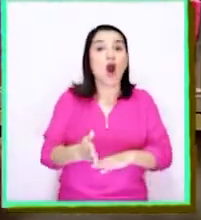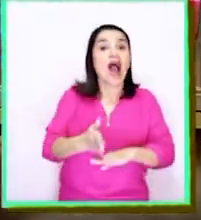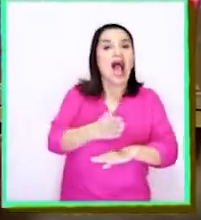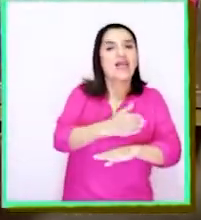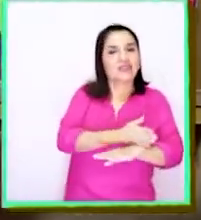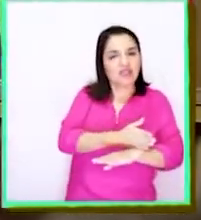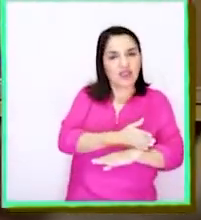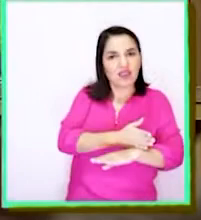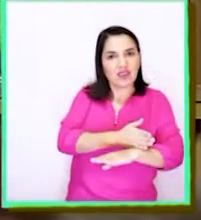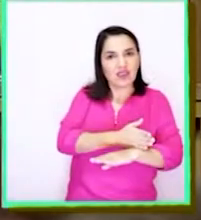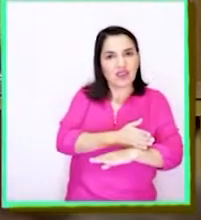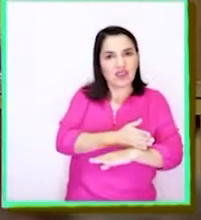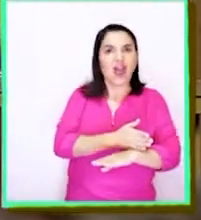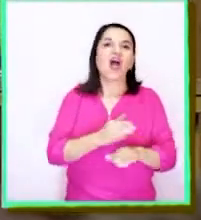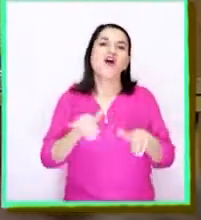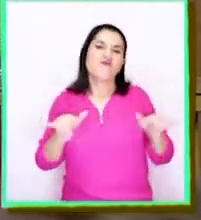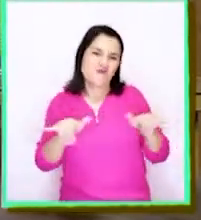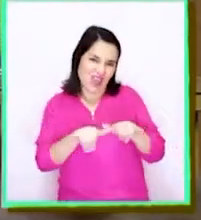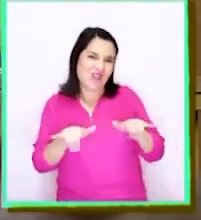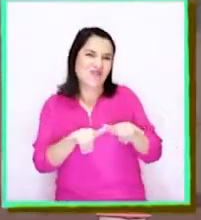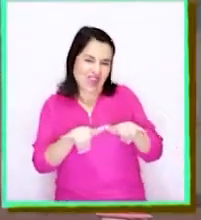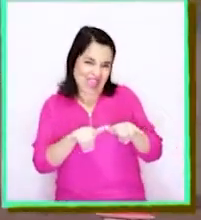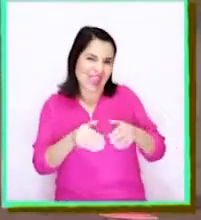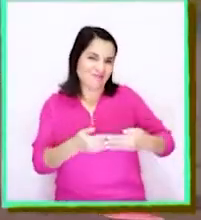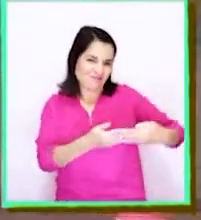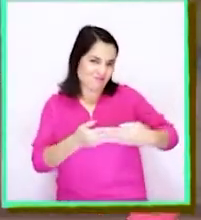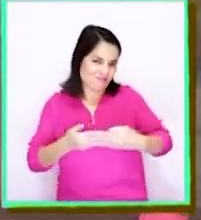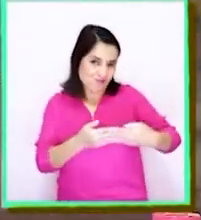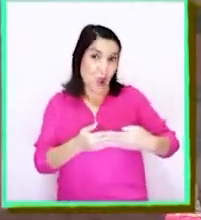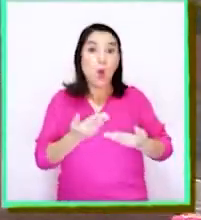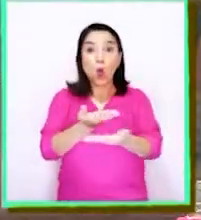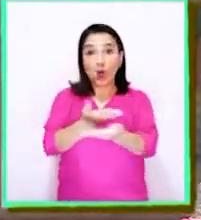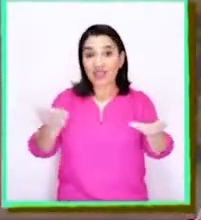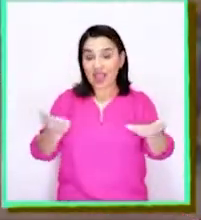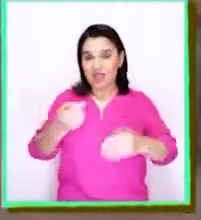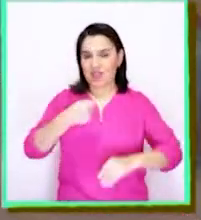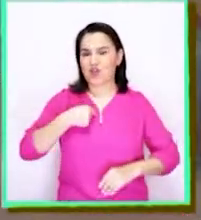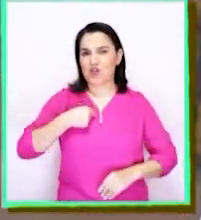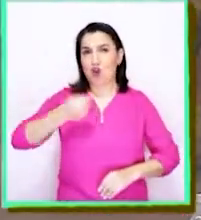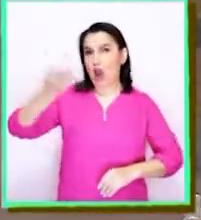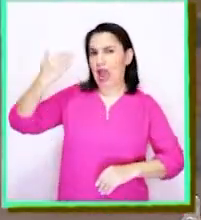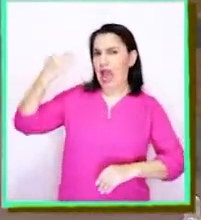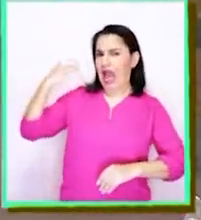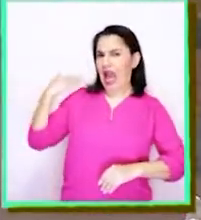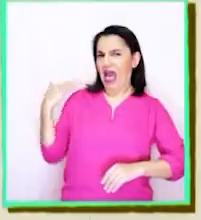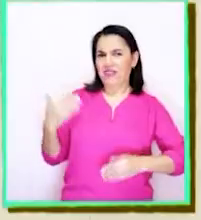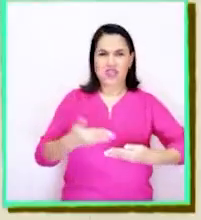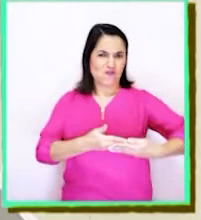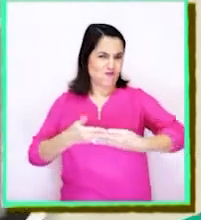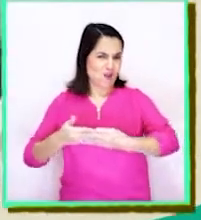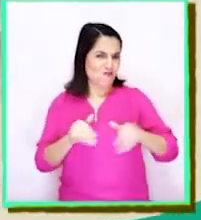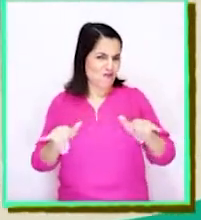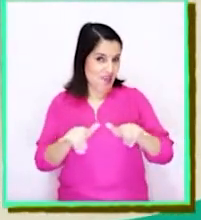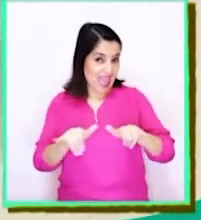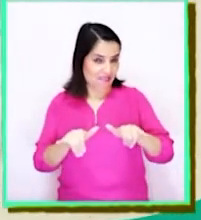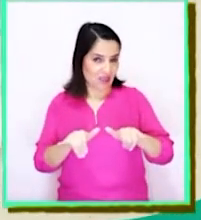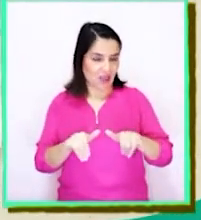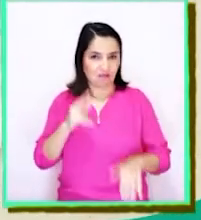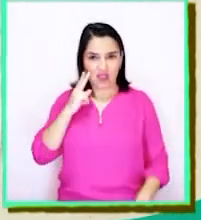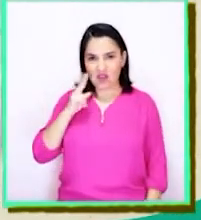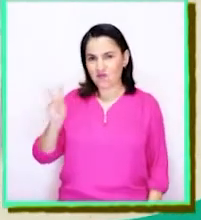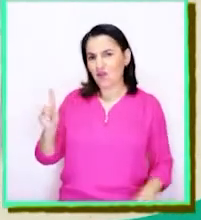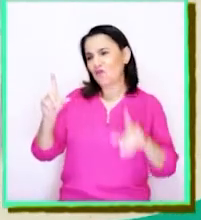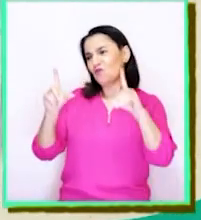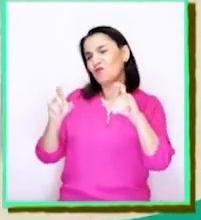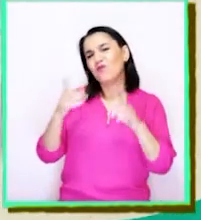niños? Bebés, claro. Tanto ustedes como yo fuimos bebés alguna vez. ¿Ven